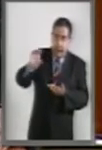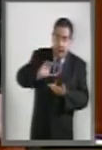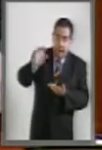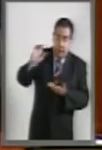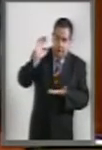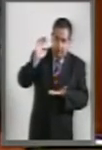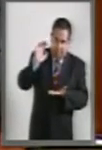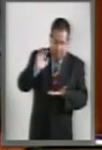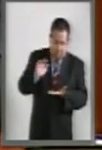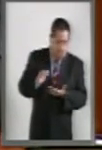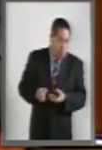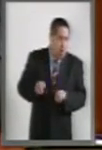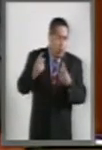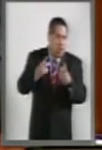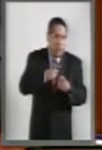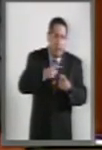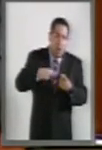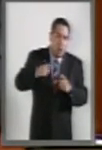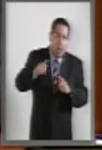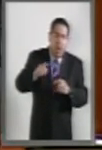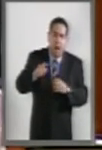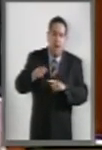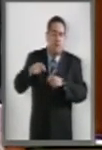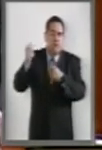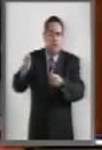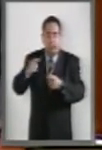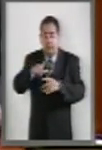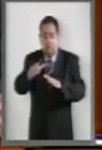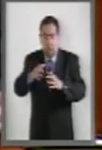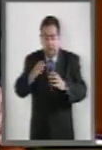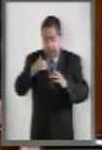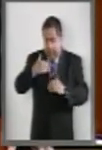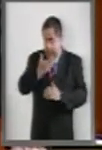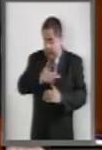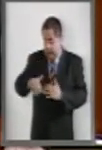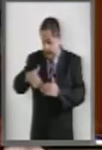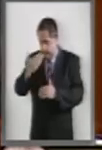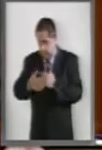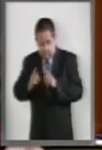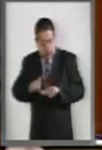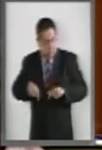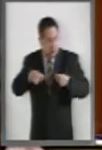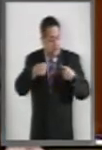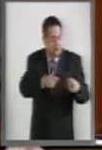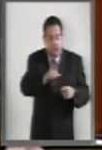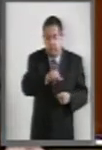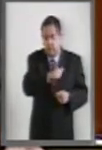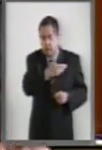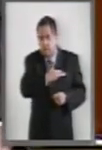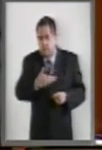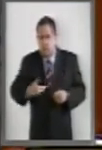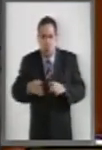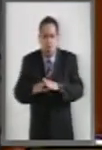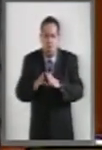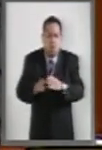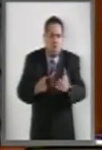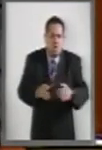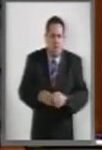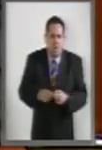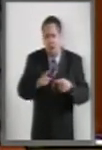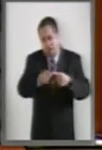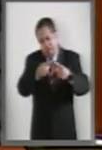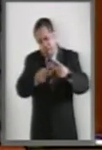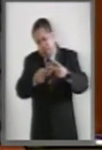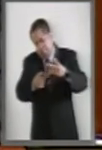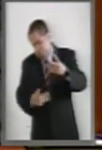en la deuda que habremos de heredar los mexicanos. Hay muchas preguntas más,